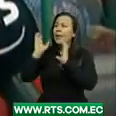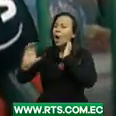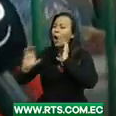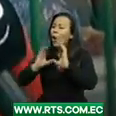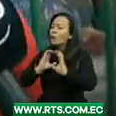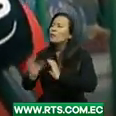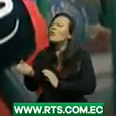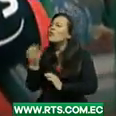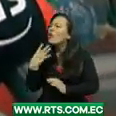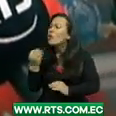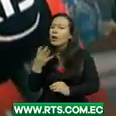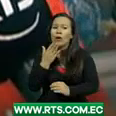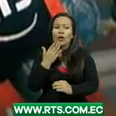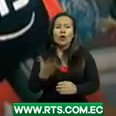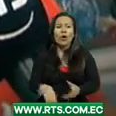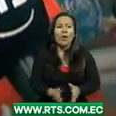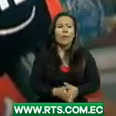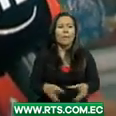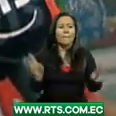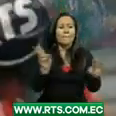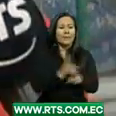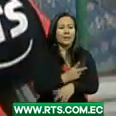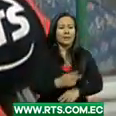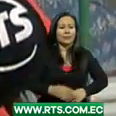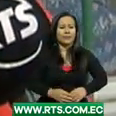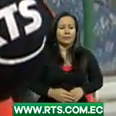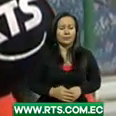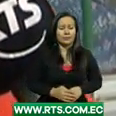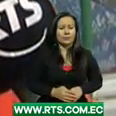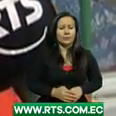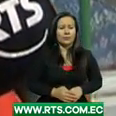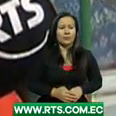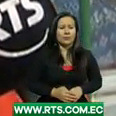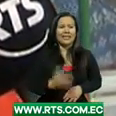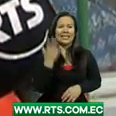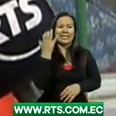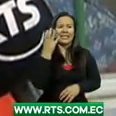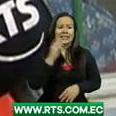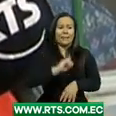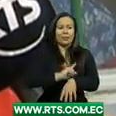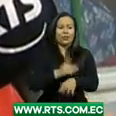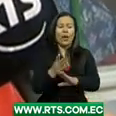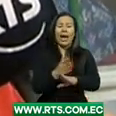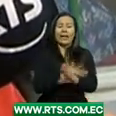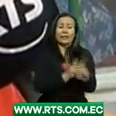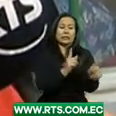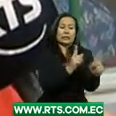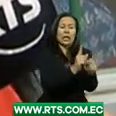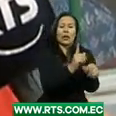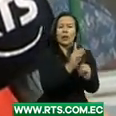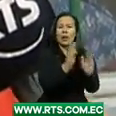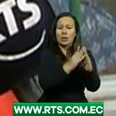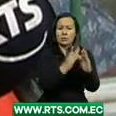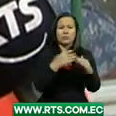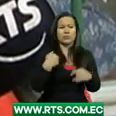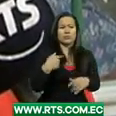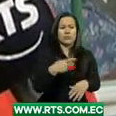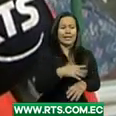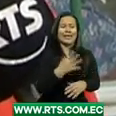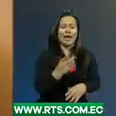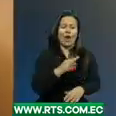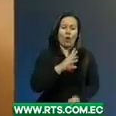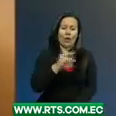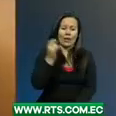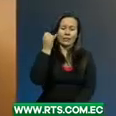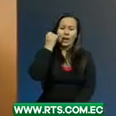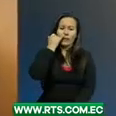contó cómo ocurrió el fatal momento. Y ahí lo cogieron unos 15 minutos antes de llegar a la casa y le intentaron robar el teléfono.